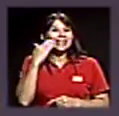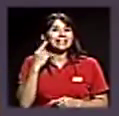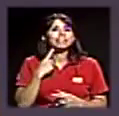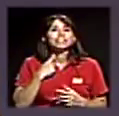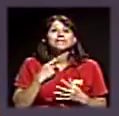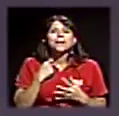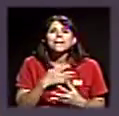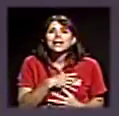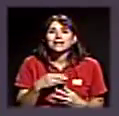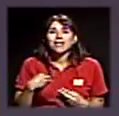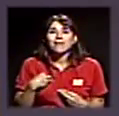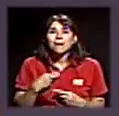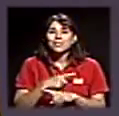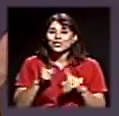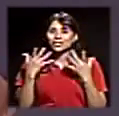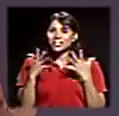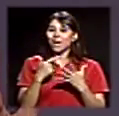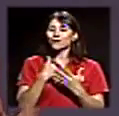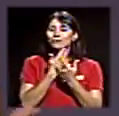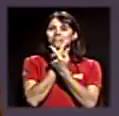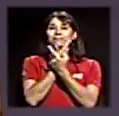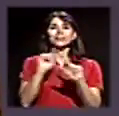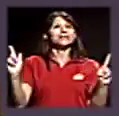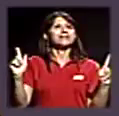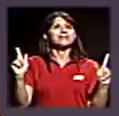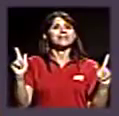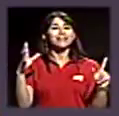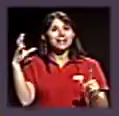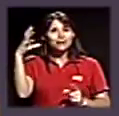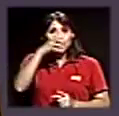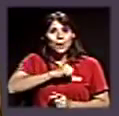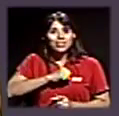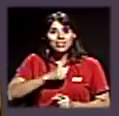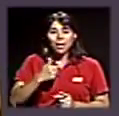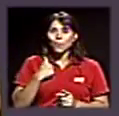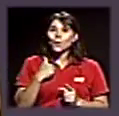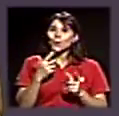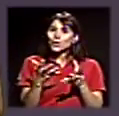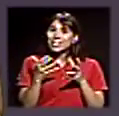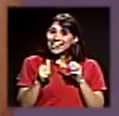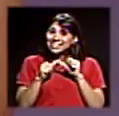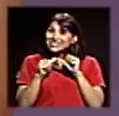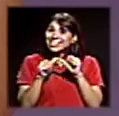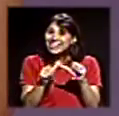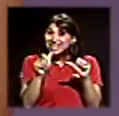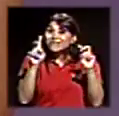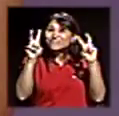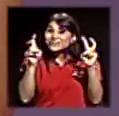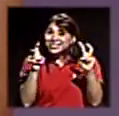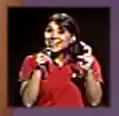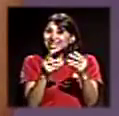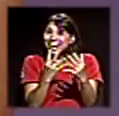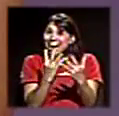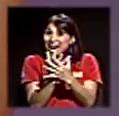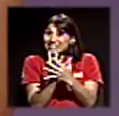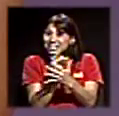y liberarte de eso, por lo menos darte cuenta y ver, si quieres seguir ahí en esa cárcel, pues adelante,